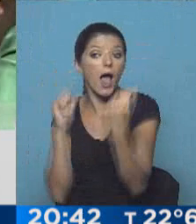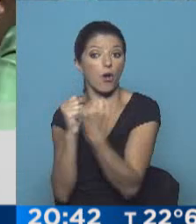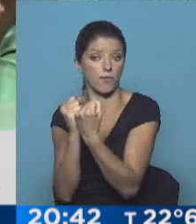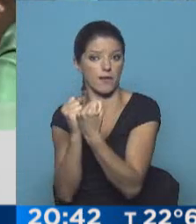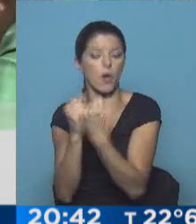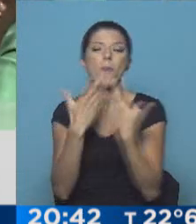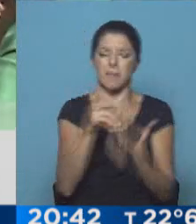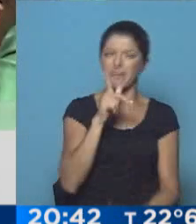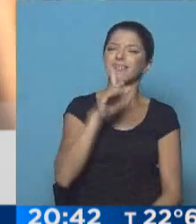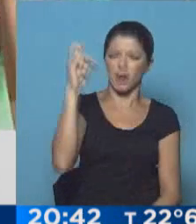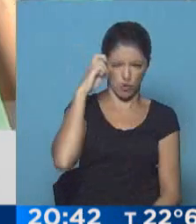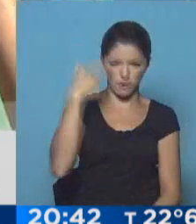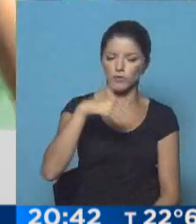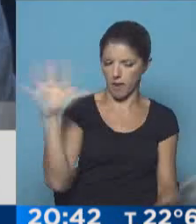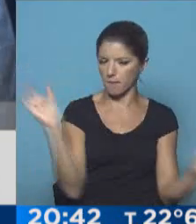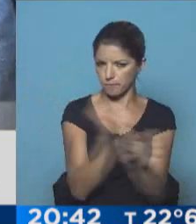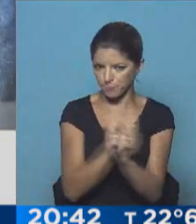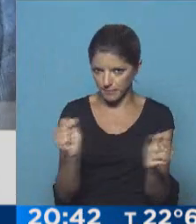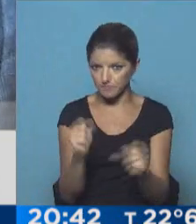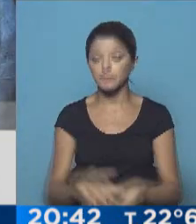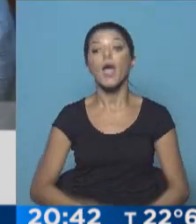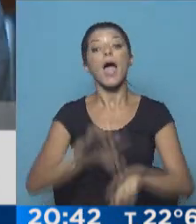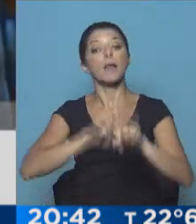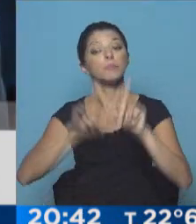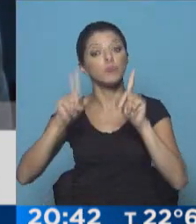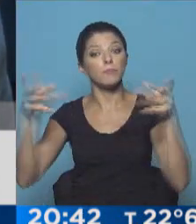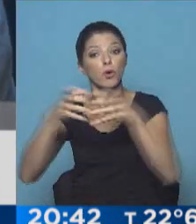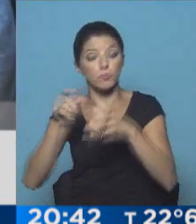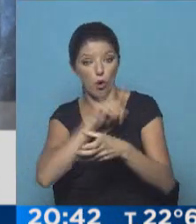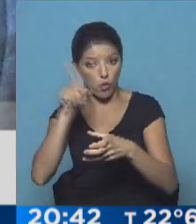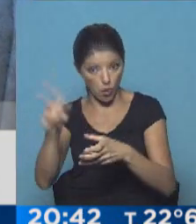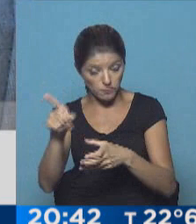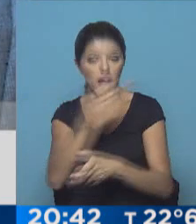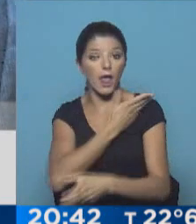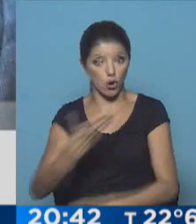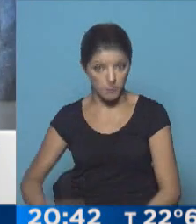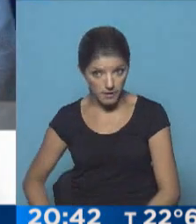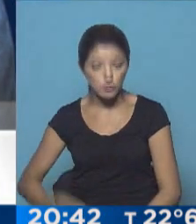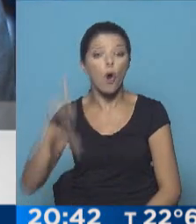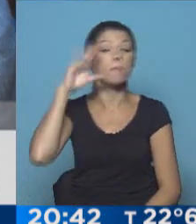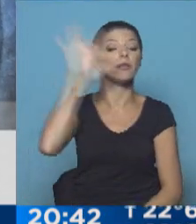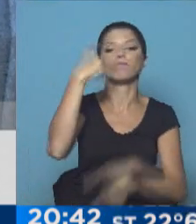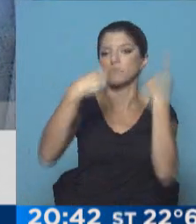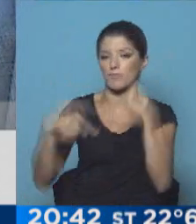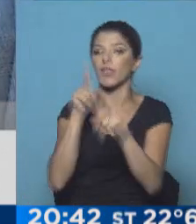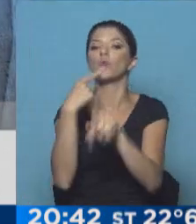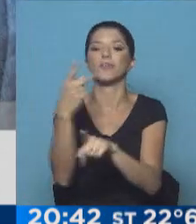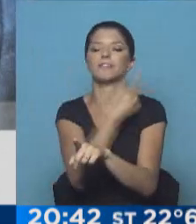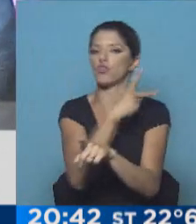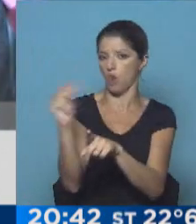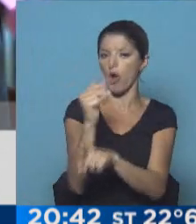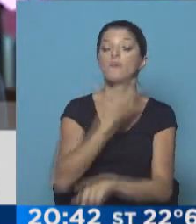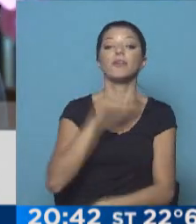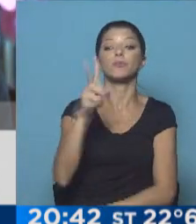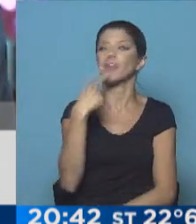gran mayoría lo va a entender así. Mientras tanto, la oposición con posturas diferentes, desde el rechazo absoluto del Frente para